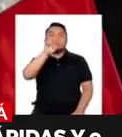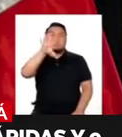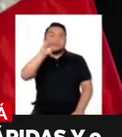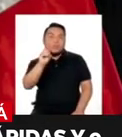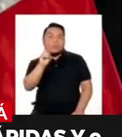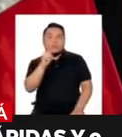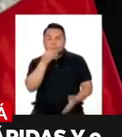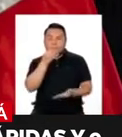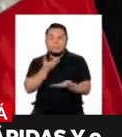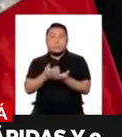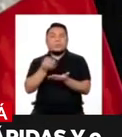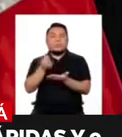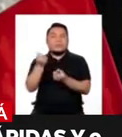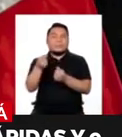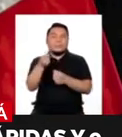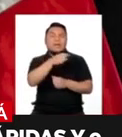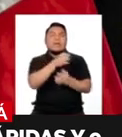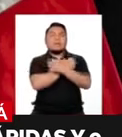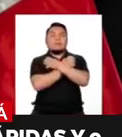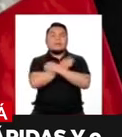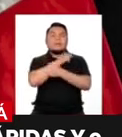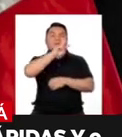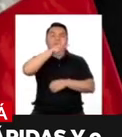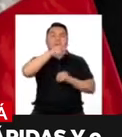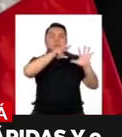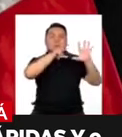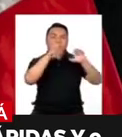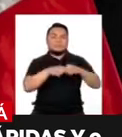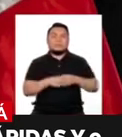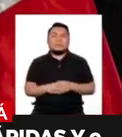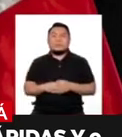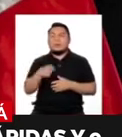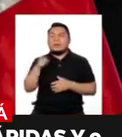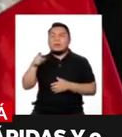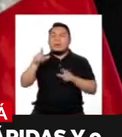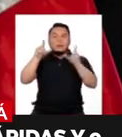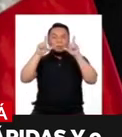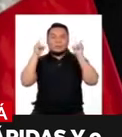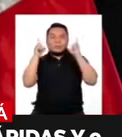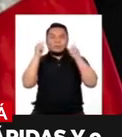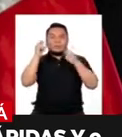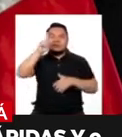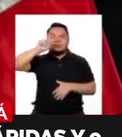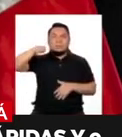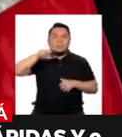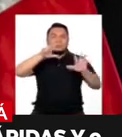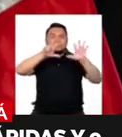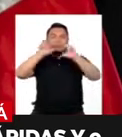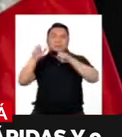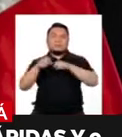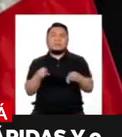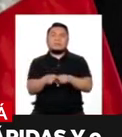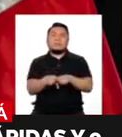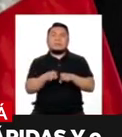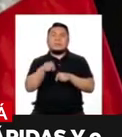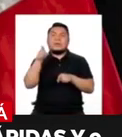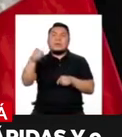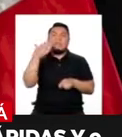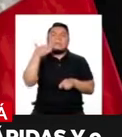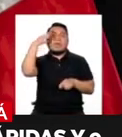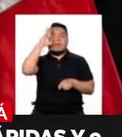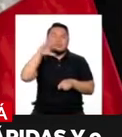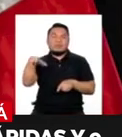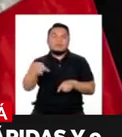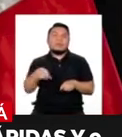5.250 pruebas rápidas, a Lambayeque 2.800, a Loreto 2.800, igual que a Madre de